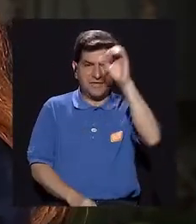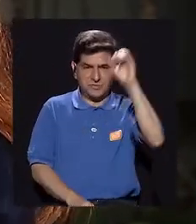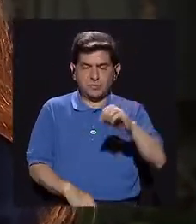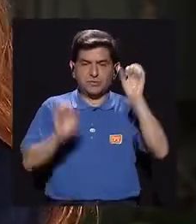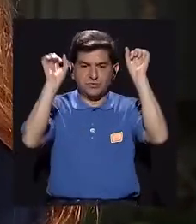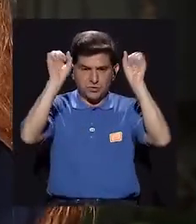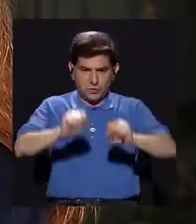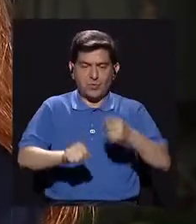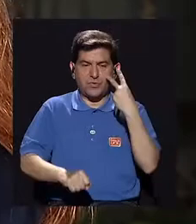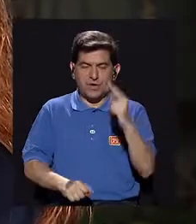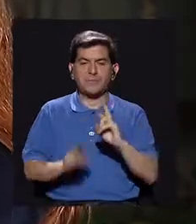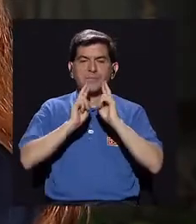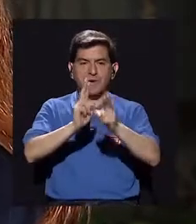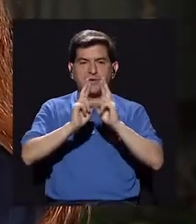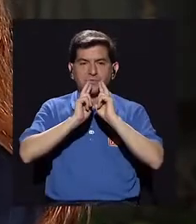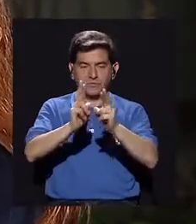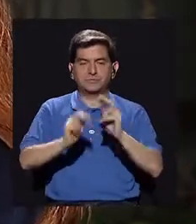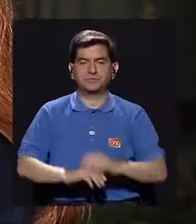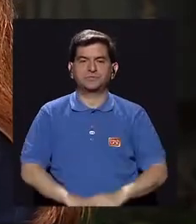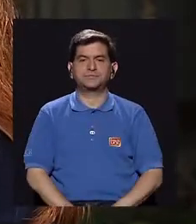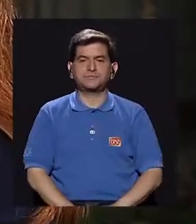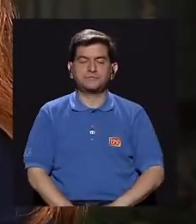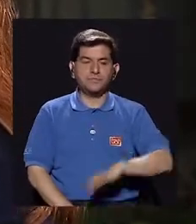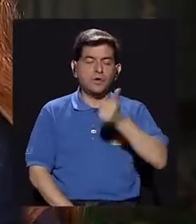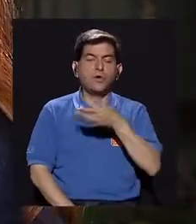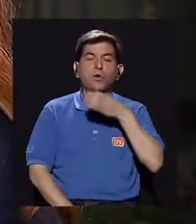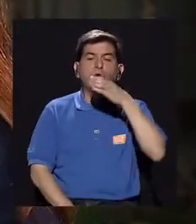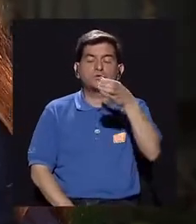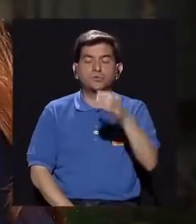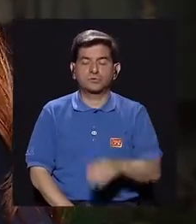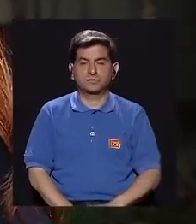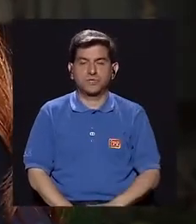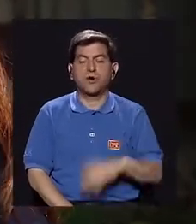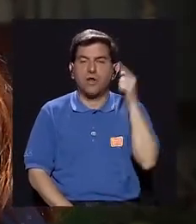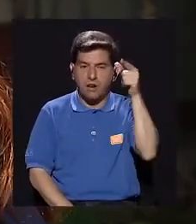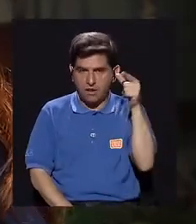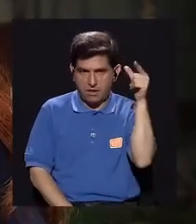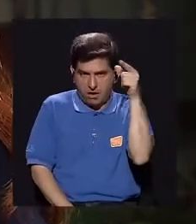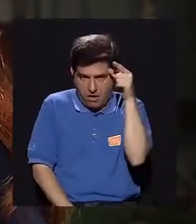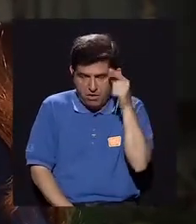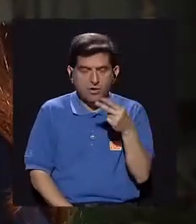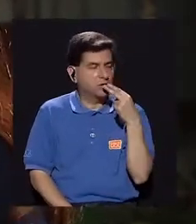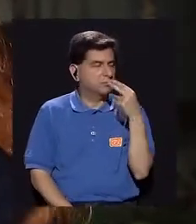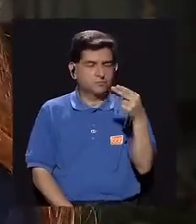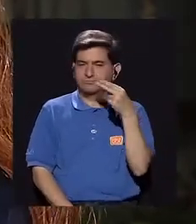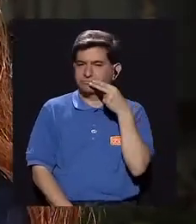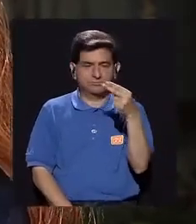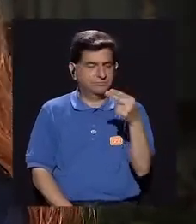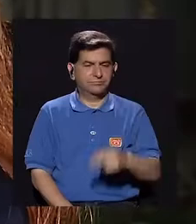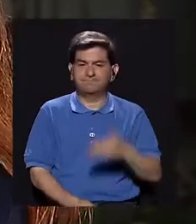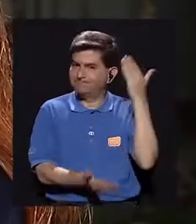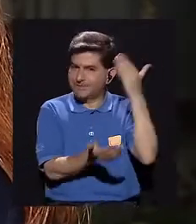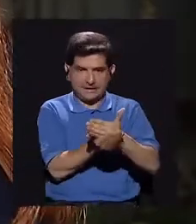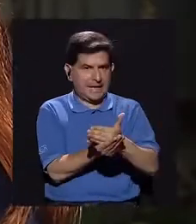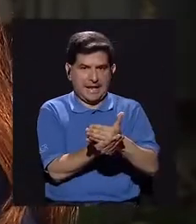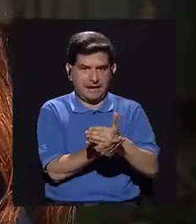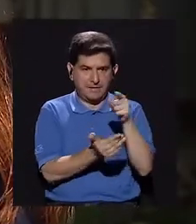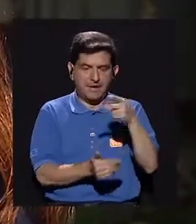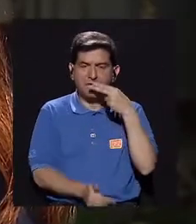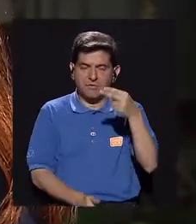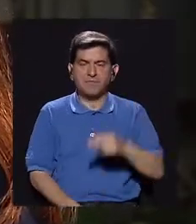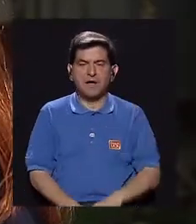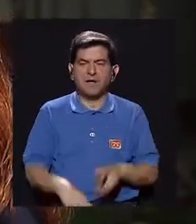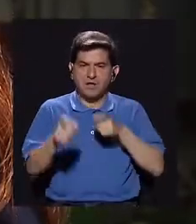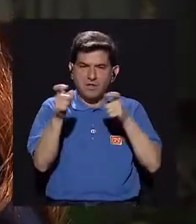10% para poder ver resultados. ¿Qué otras recomendaciones se dan? Obviamente, no fumar, hay que suspender el